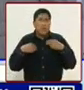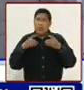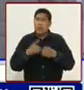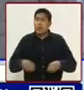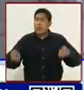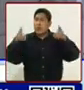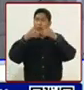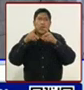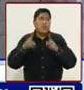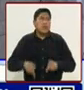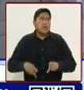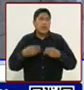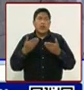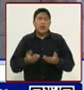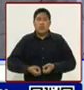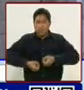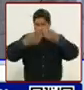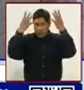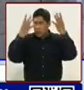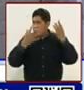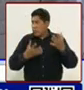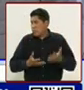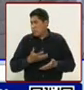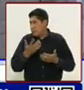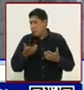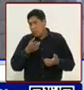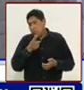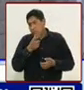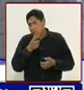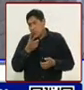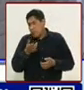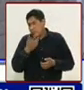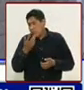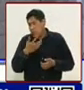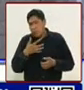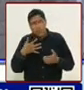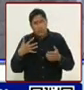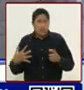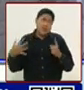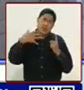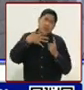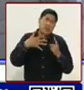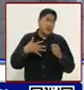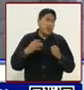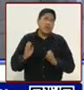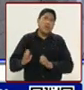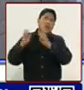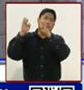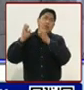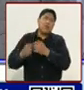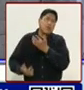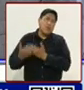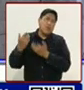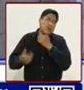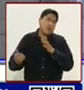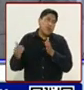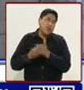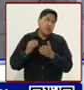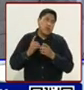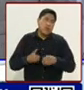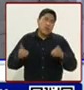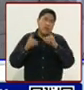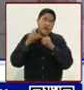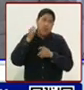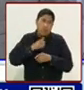las personas, se encuentran muchos de los que han atacado en ADEPCOCA, vulnerando la dignidad